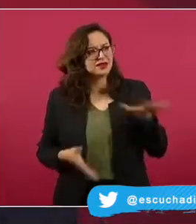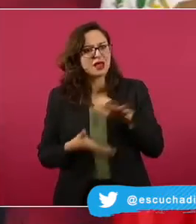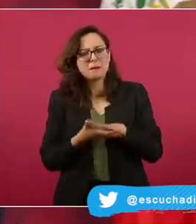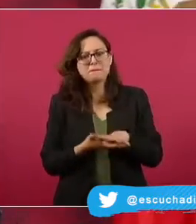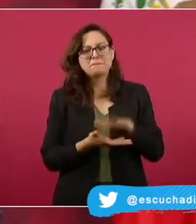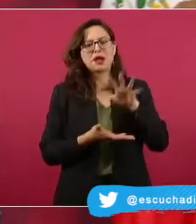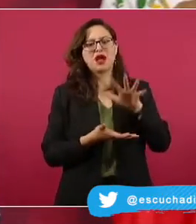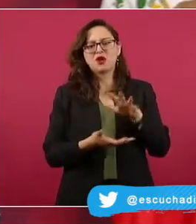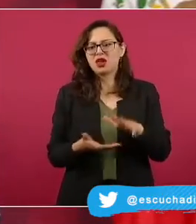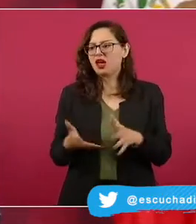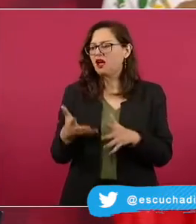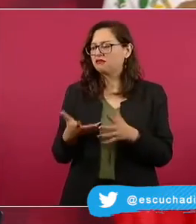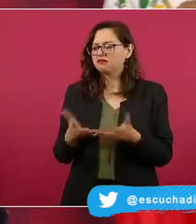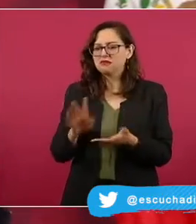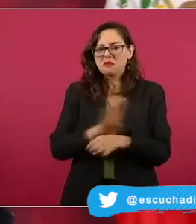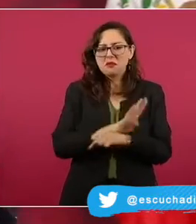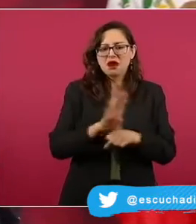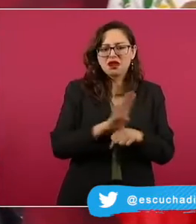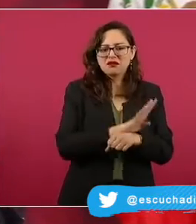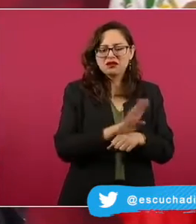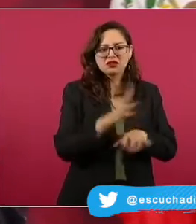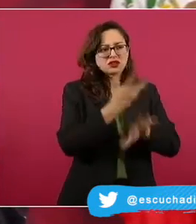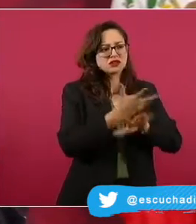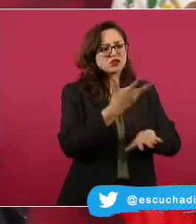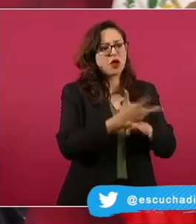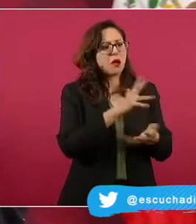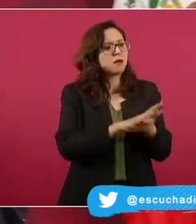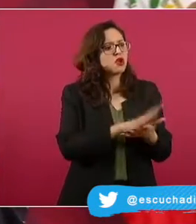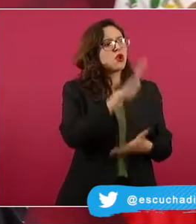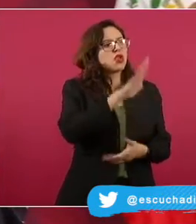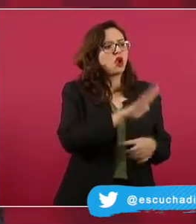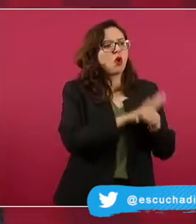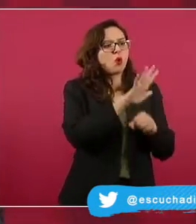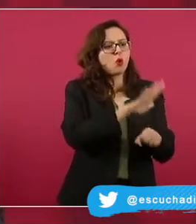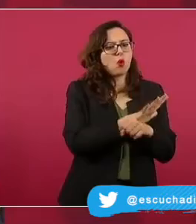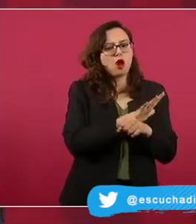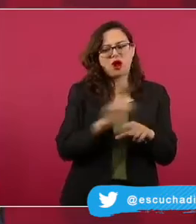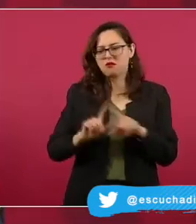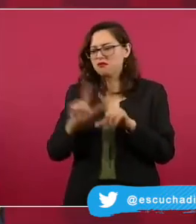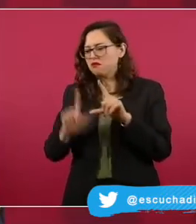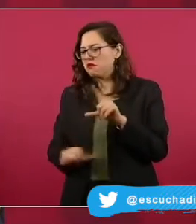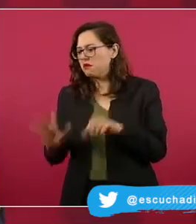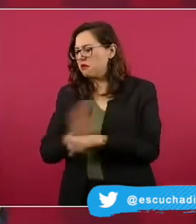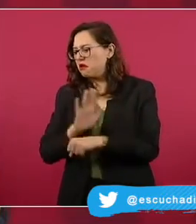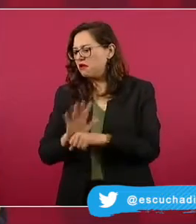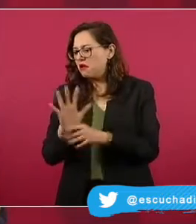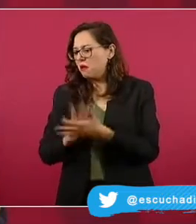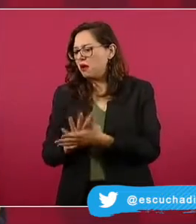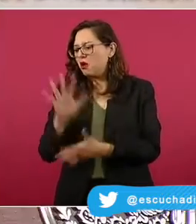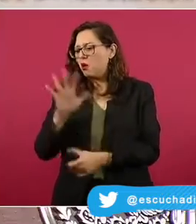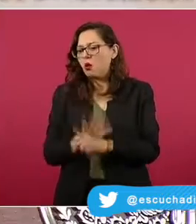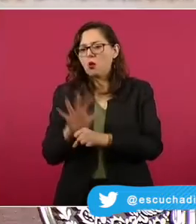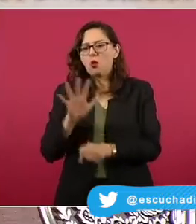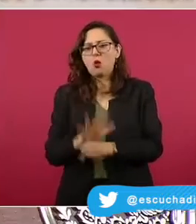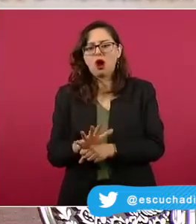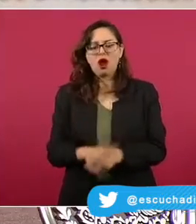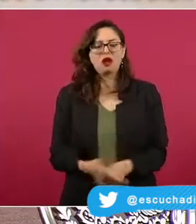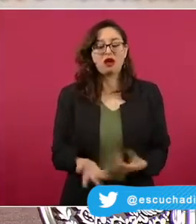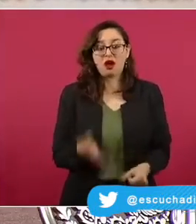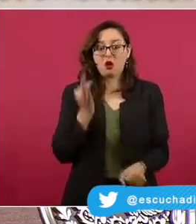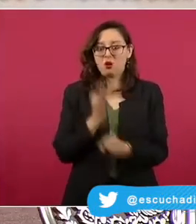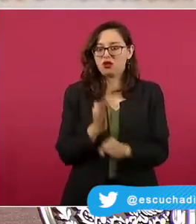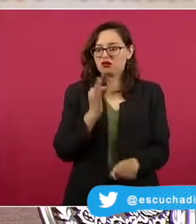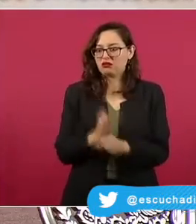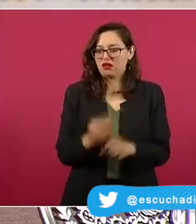mayoría de la gente. Y lo que conviene a las naciones, cómo salir de la crisis,